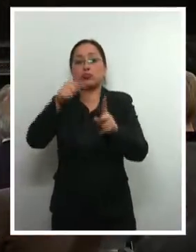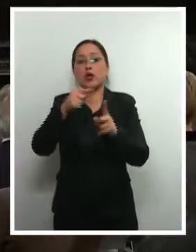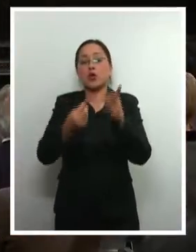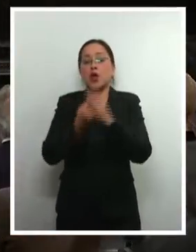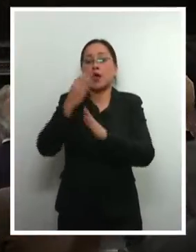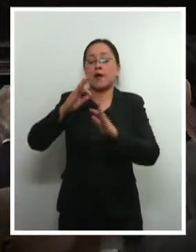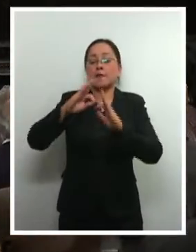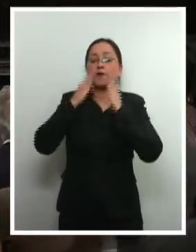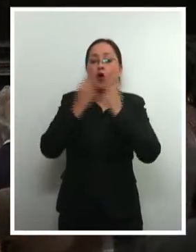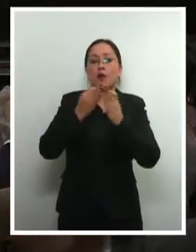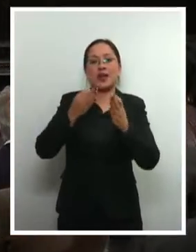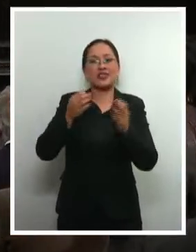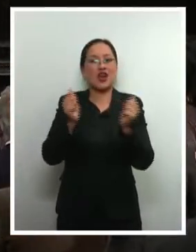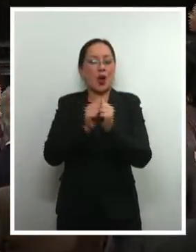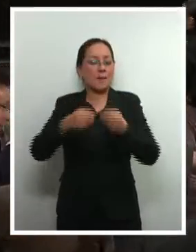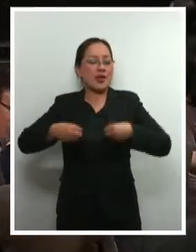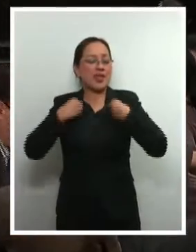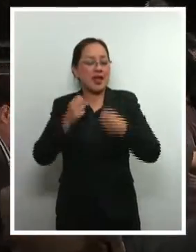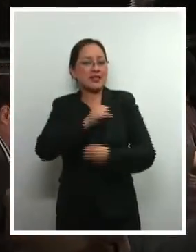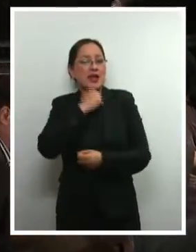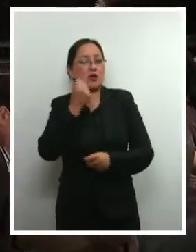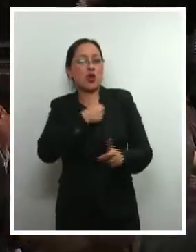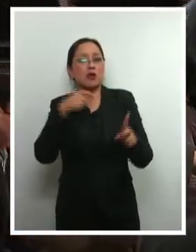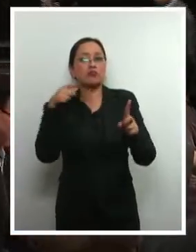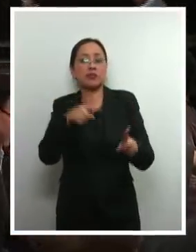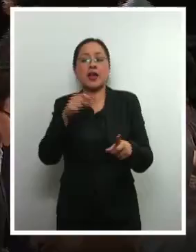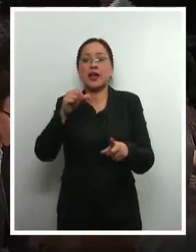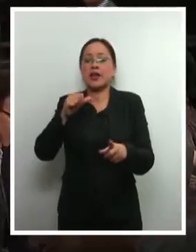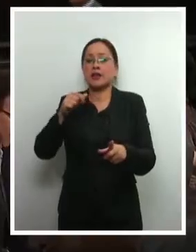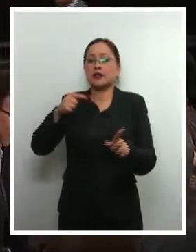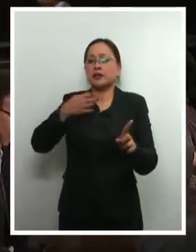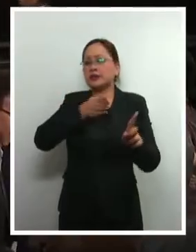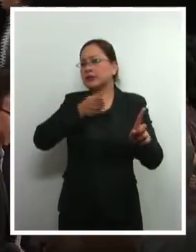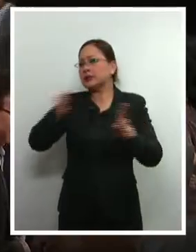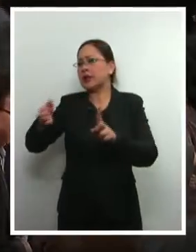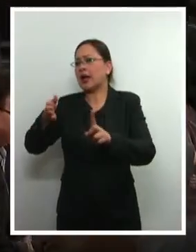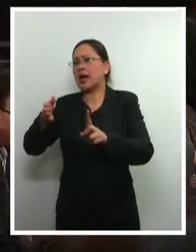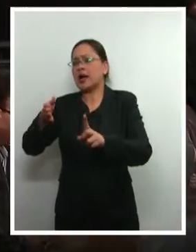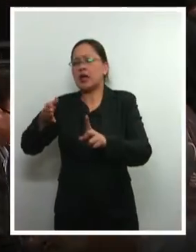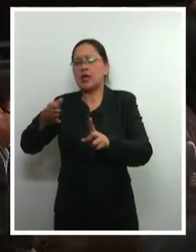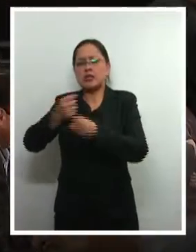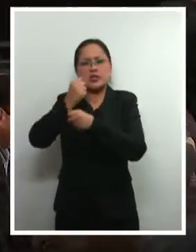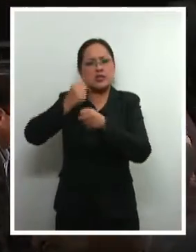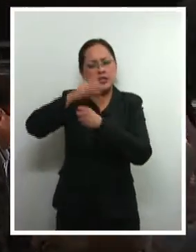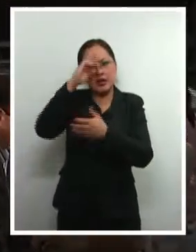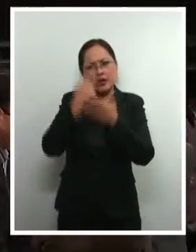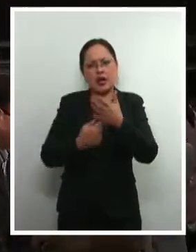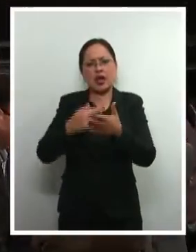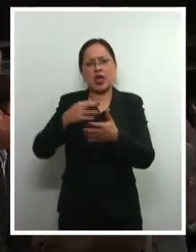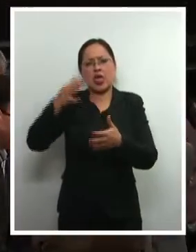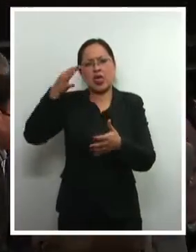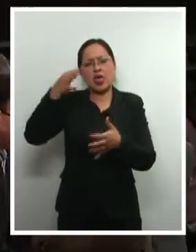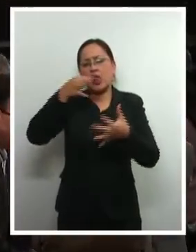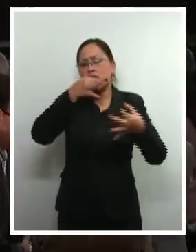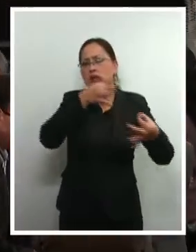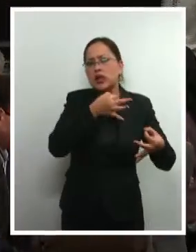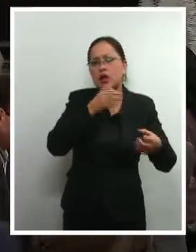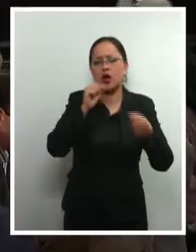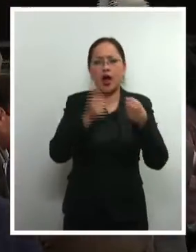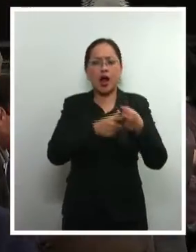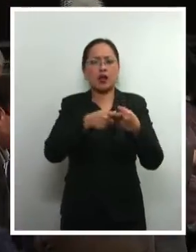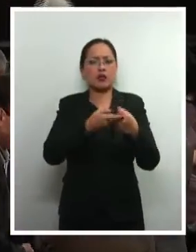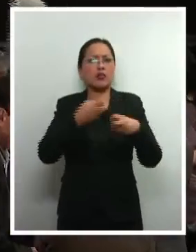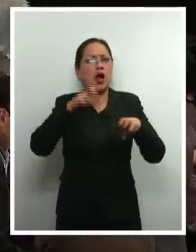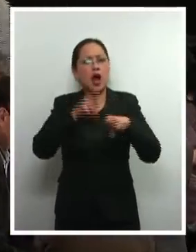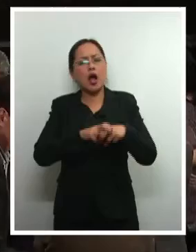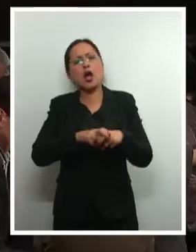vida saludables, desincentiven las violencias, las adicciones y las prácticas sedentarias,